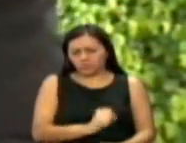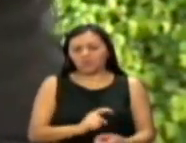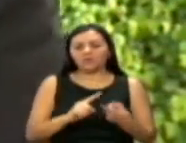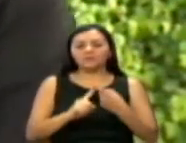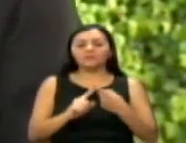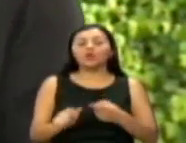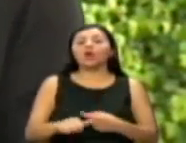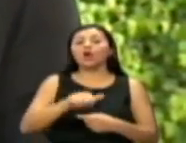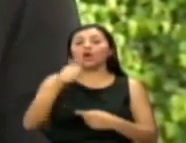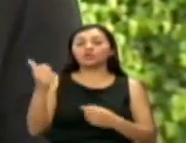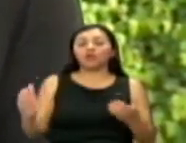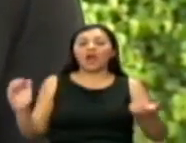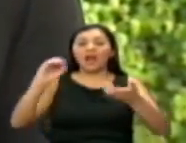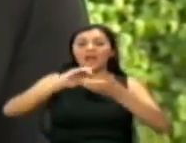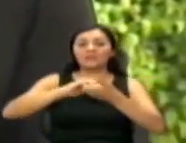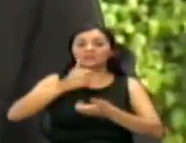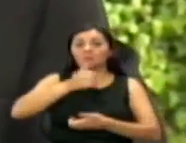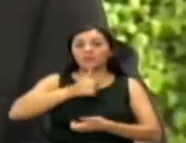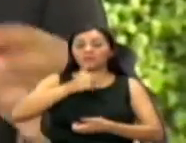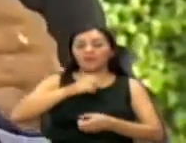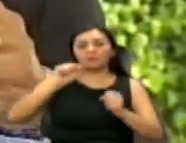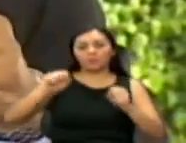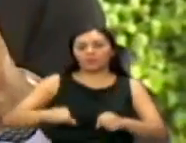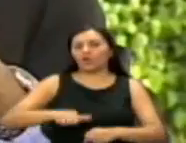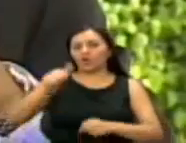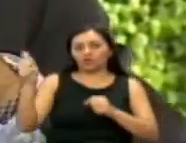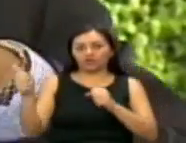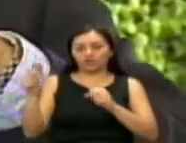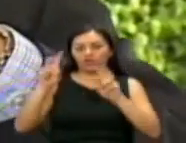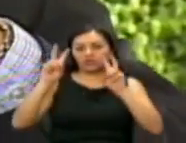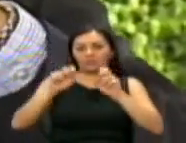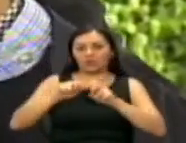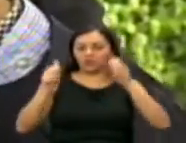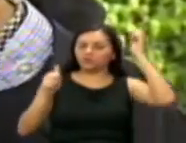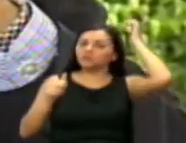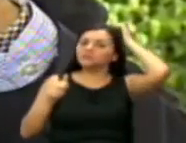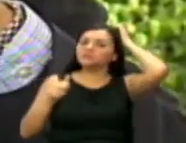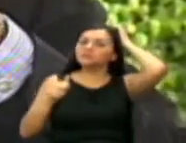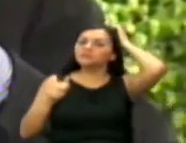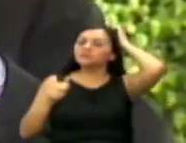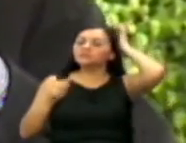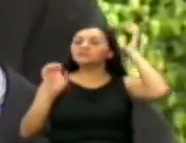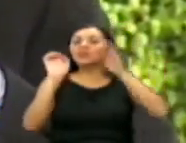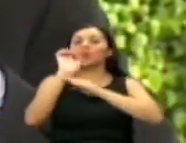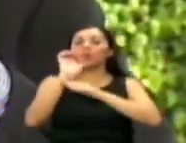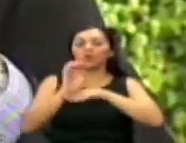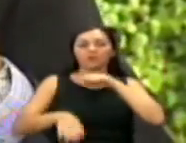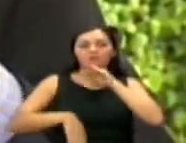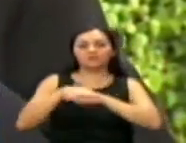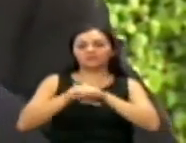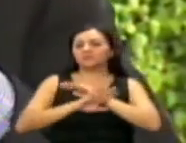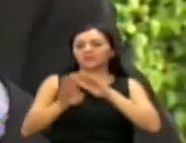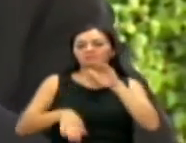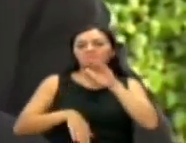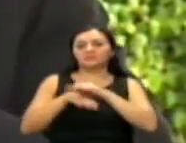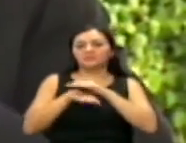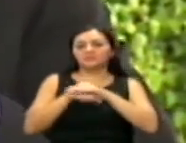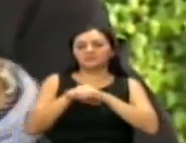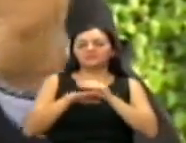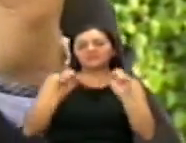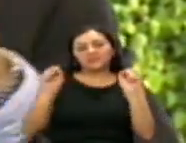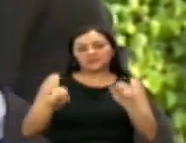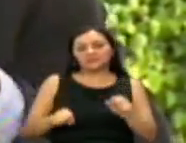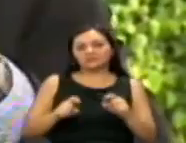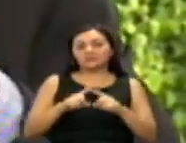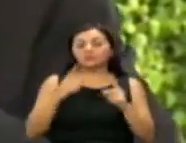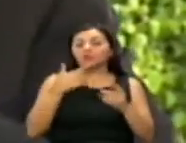habido antes lugar a participación privada, sino que ya Ecuador llenó unos mínimos. De aquí vienen cosas deseables, pero no tan urgentes.